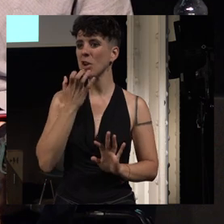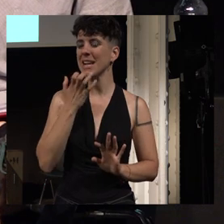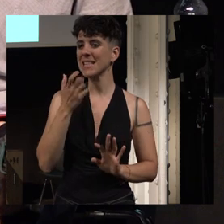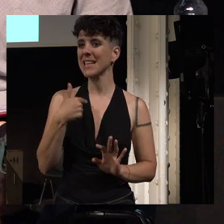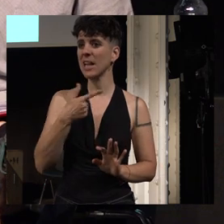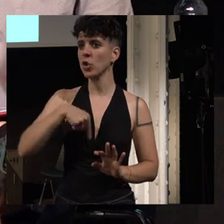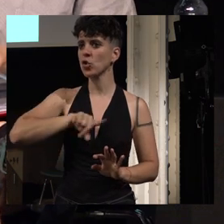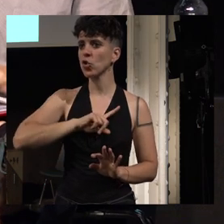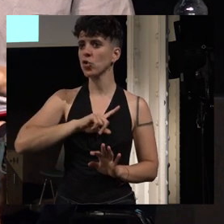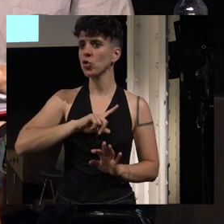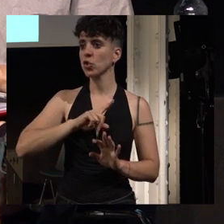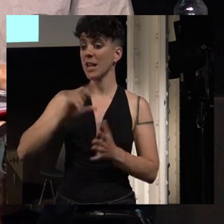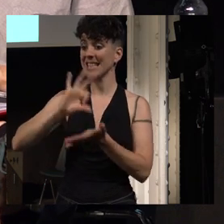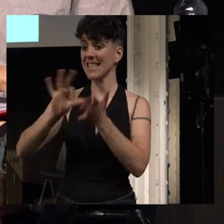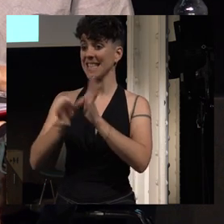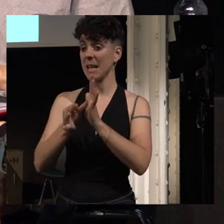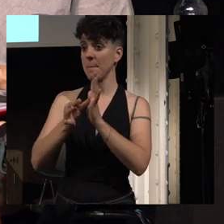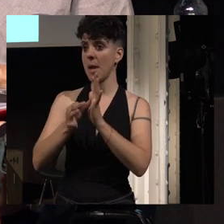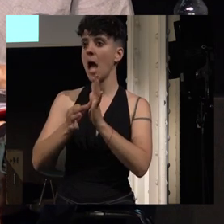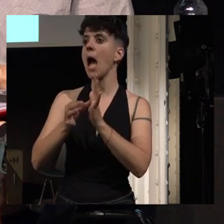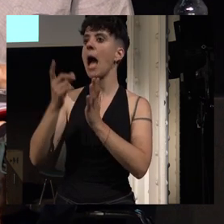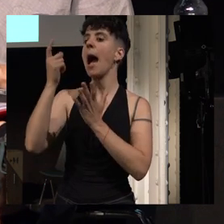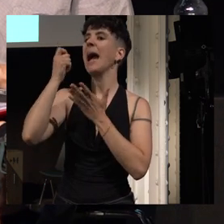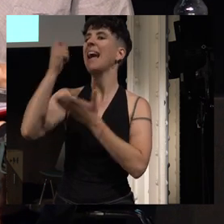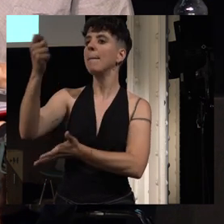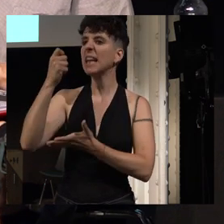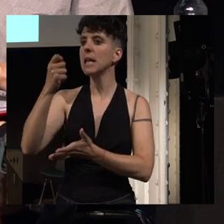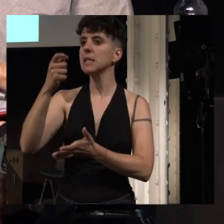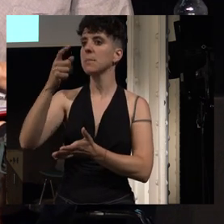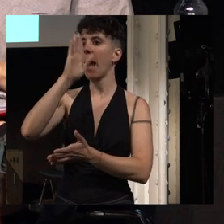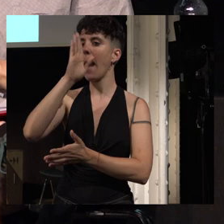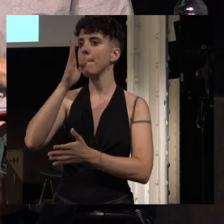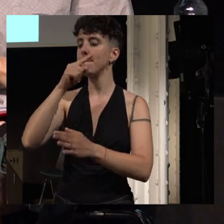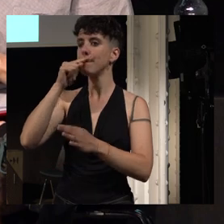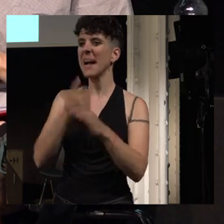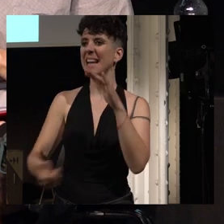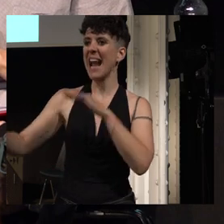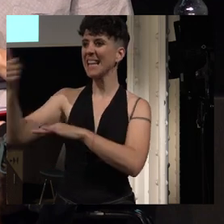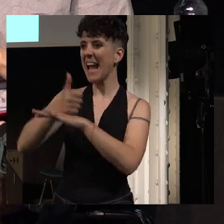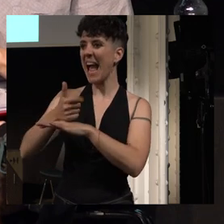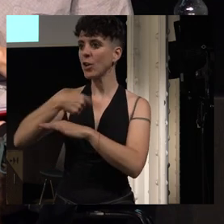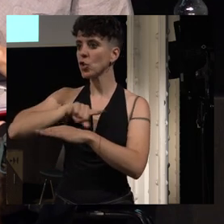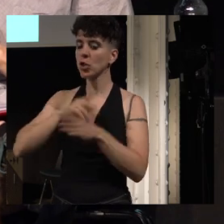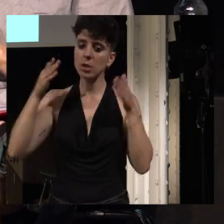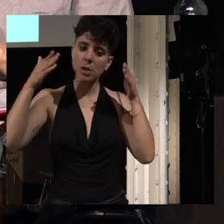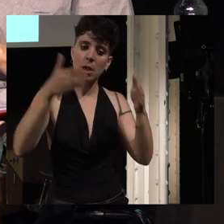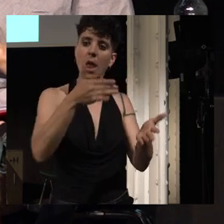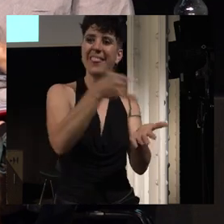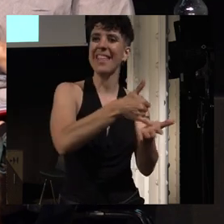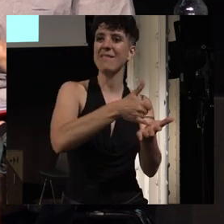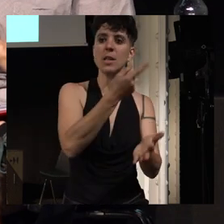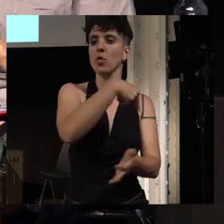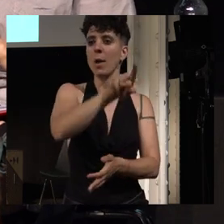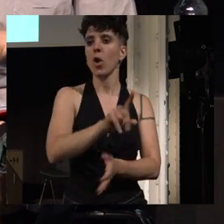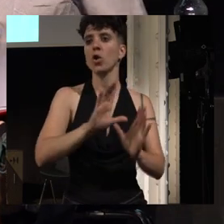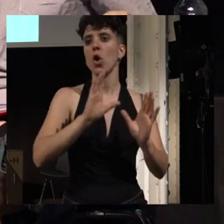estamos hablando de terminar con un sistema anticapitalista heteropatriarcal, queramos ir a por las que son, en las que están más indefensas, que son las putas.